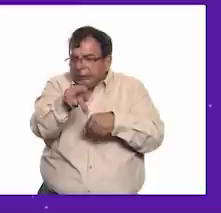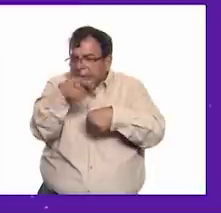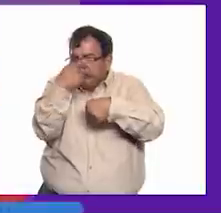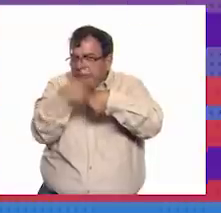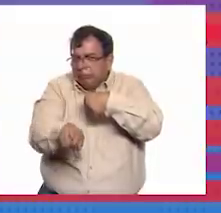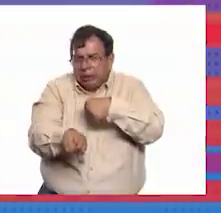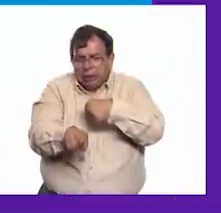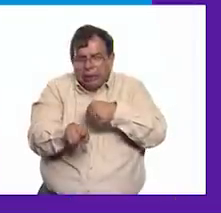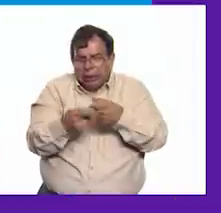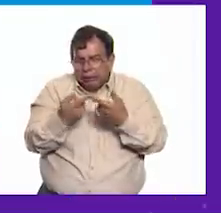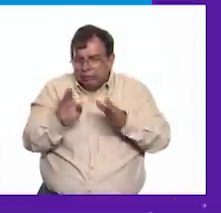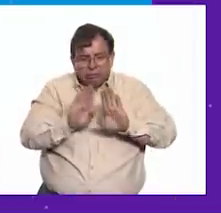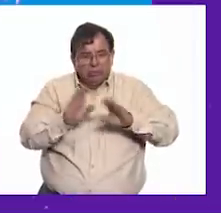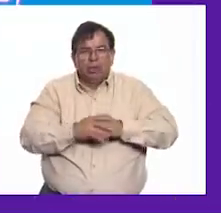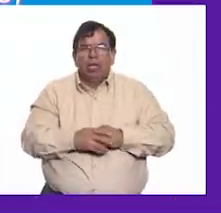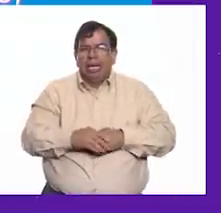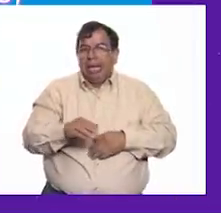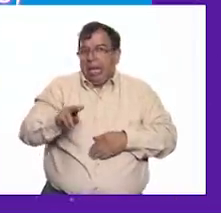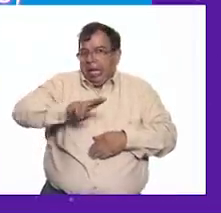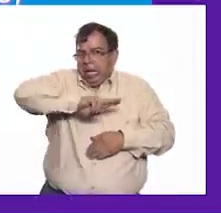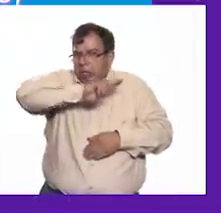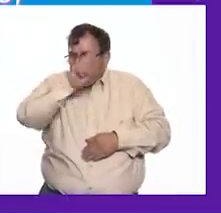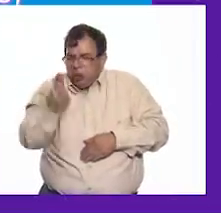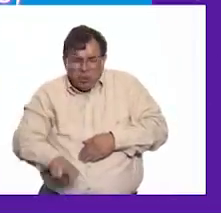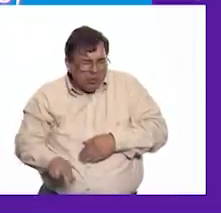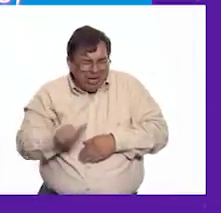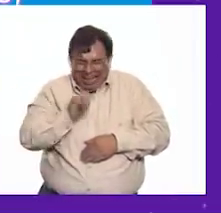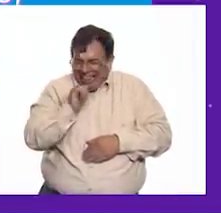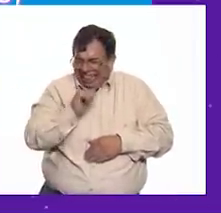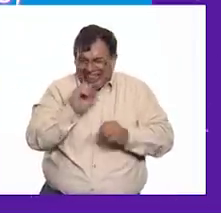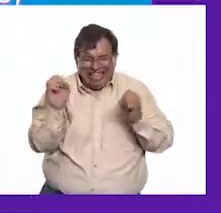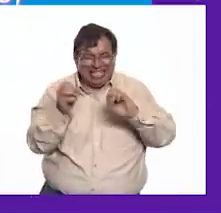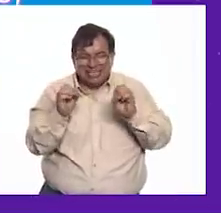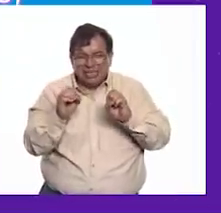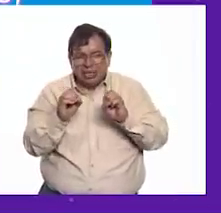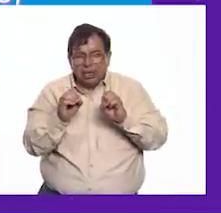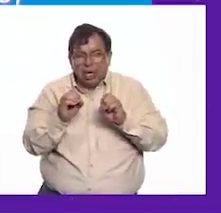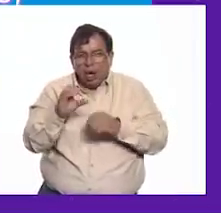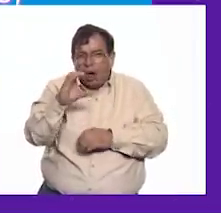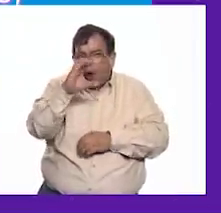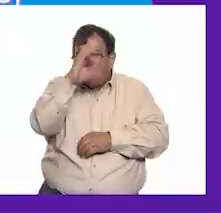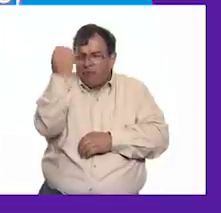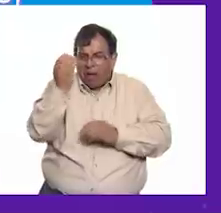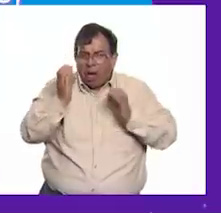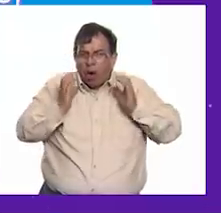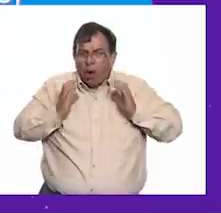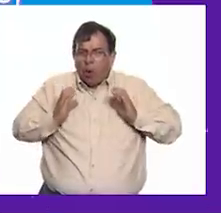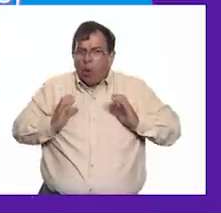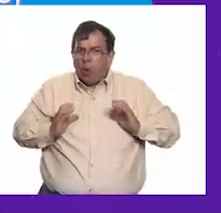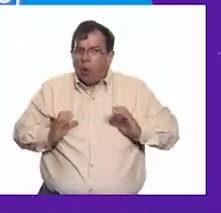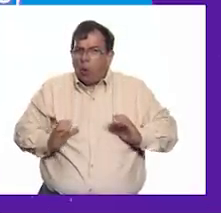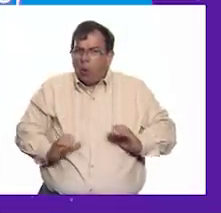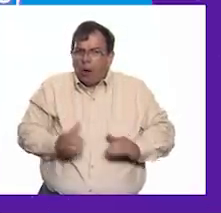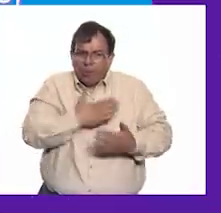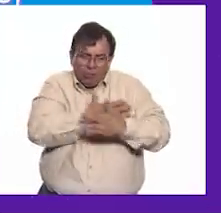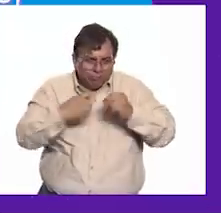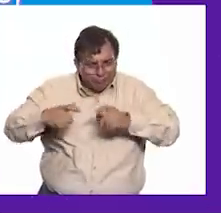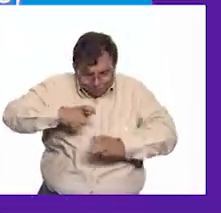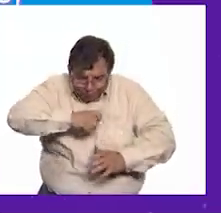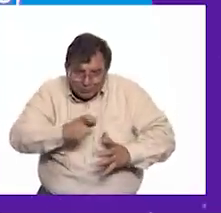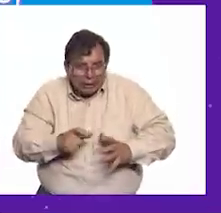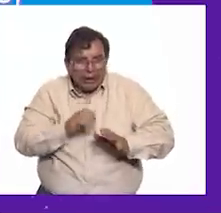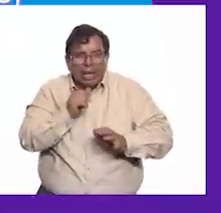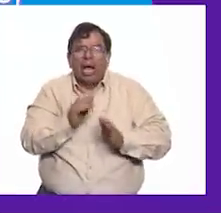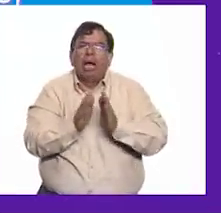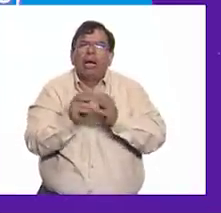tu privacidad. Nunca y por ningún motivo compartas imágenes de tu cuerpo o partes privadas, ni siquiera